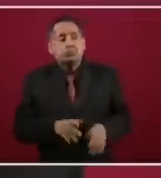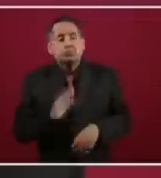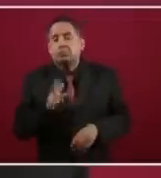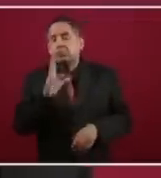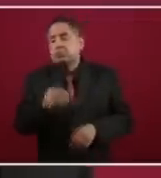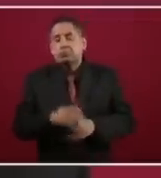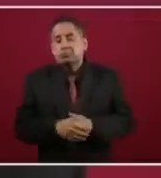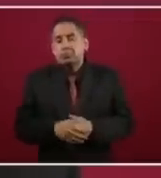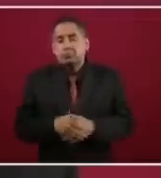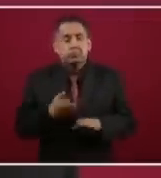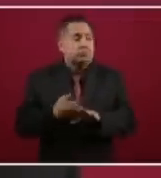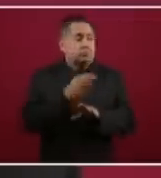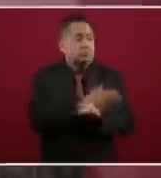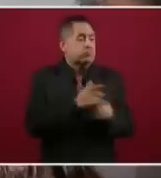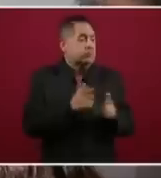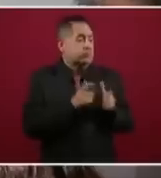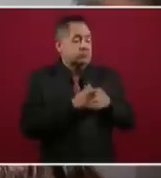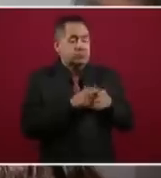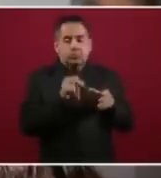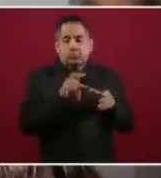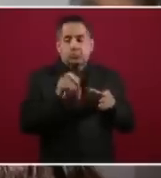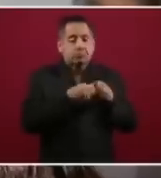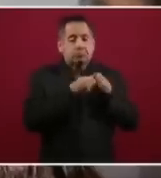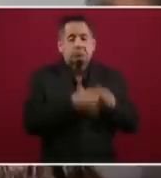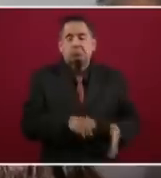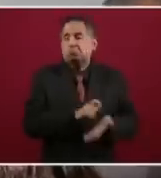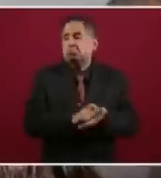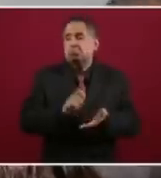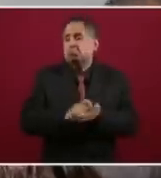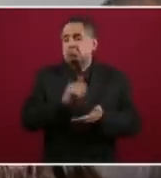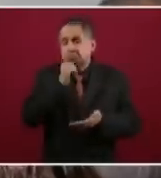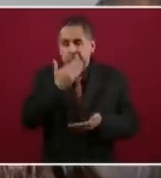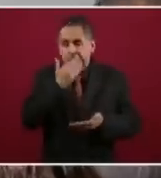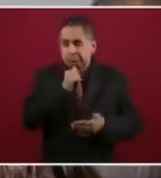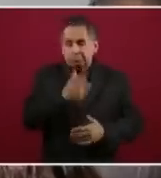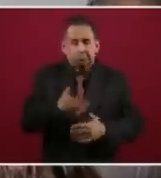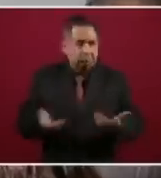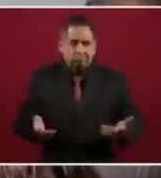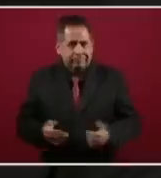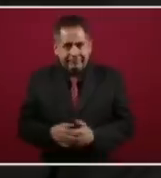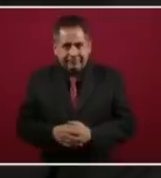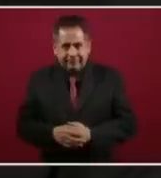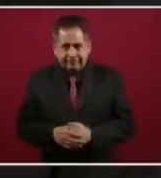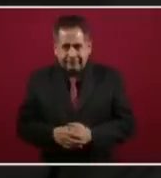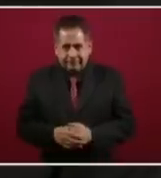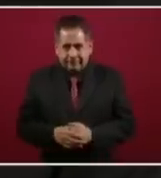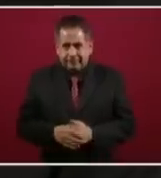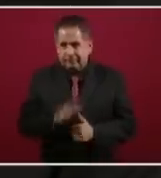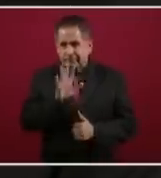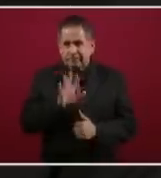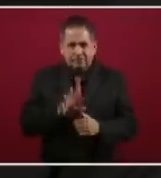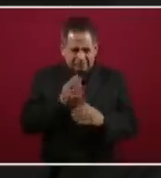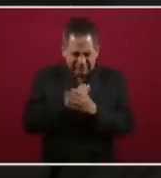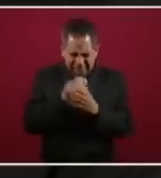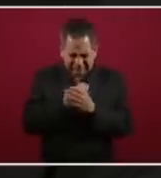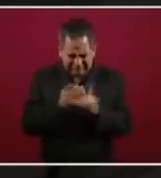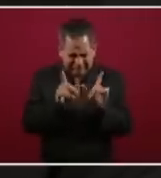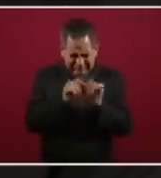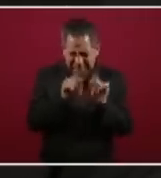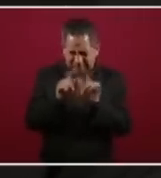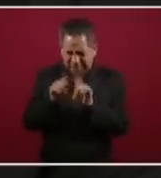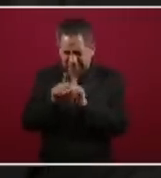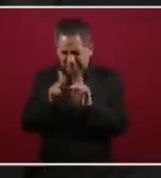en todo el periodo neoliberal. Ahora parece que se escribe en clave,